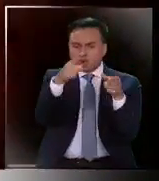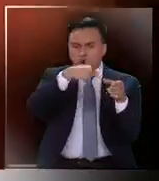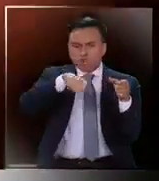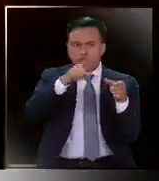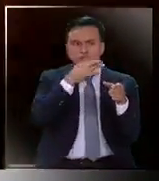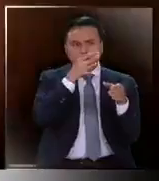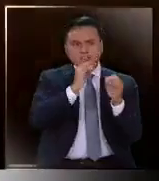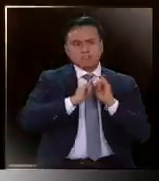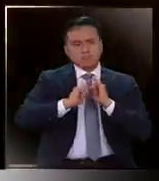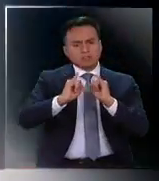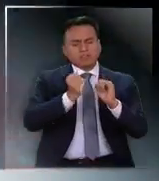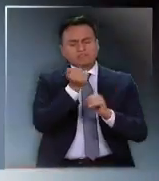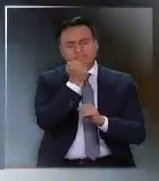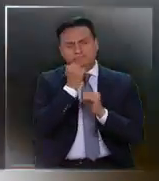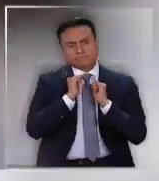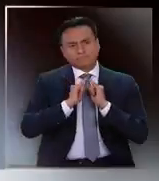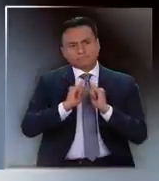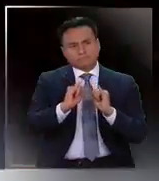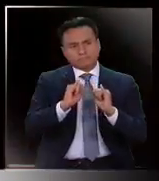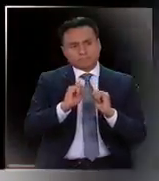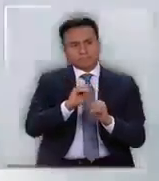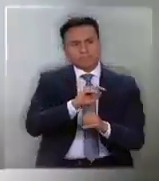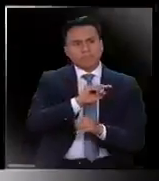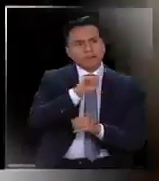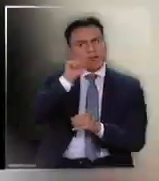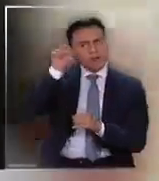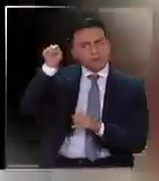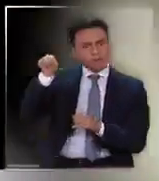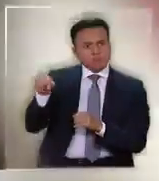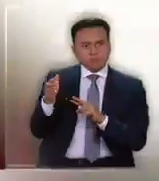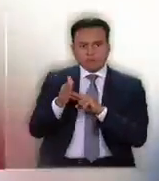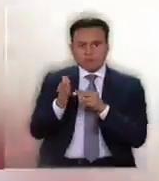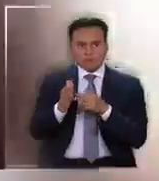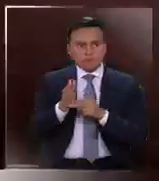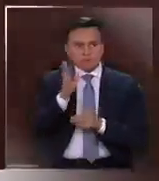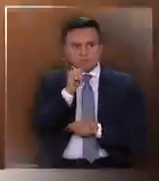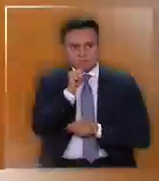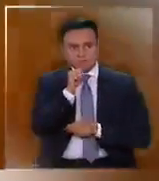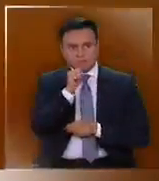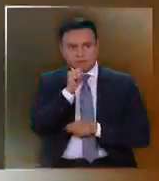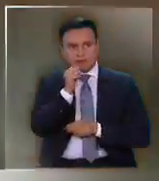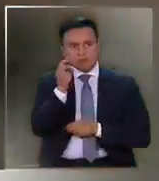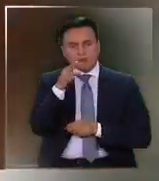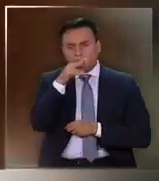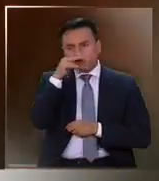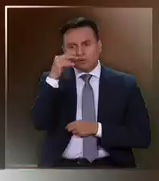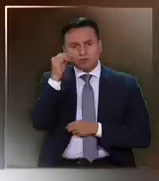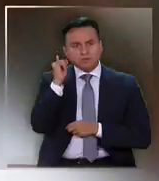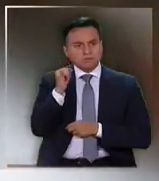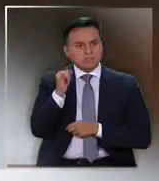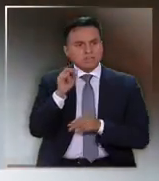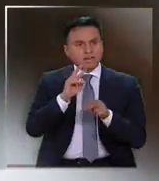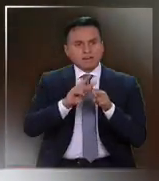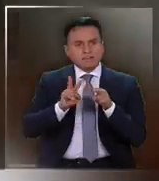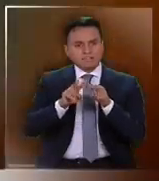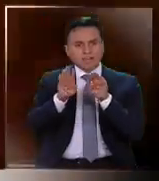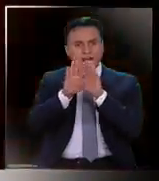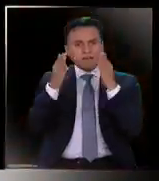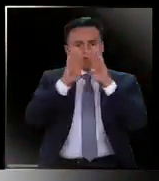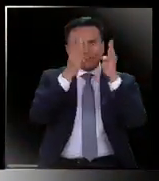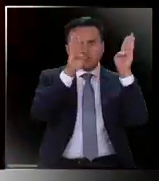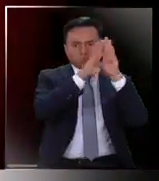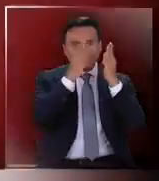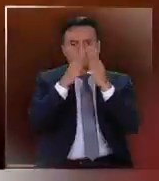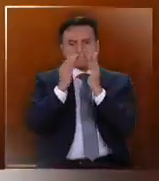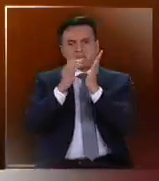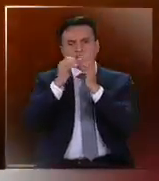les entrega información errada. Adentro de allá no hay problema. Ya, lo que hay hoy día es olor. Por cuanto uno tiene que hacer, abrir todos puertas